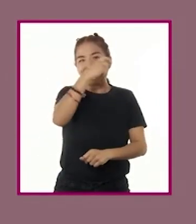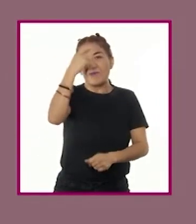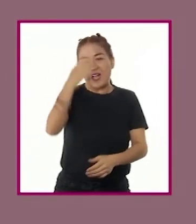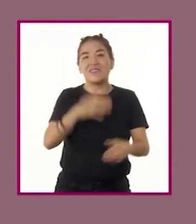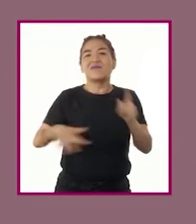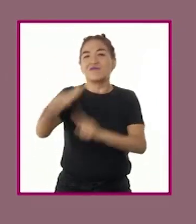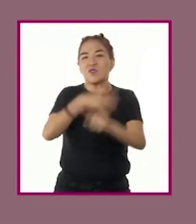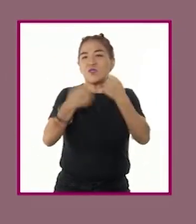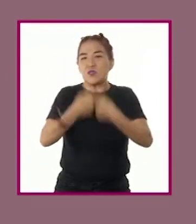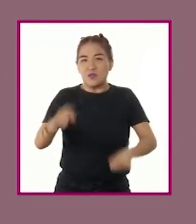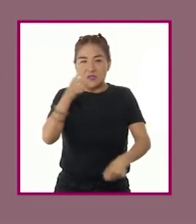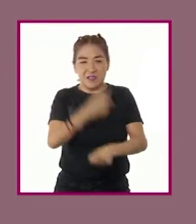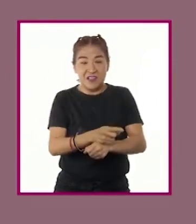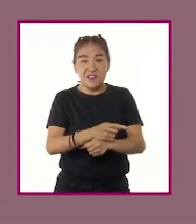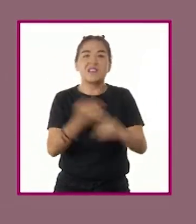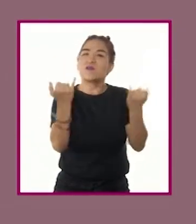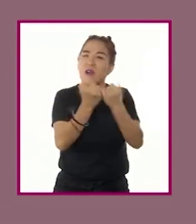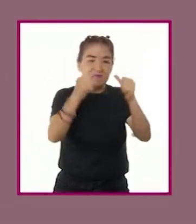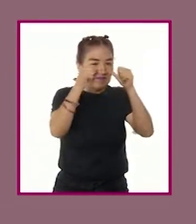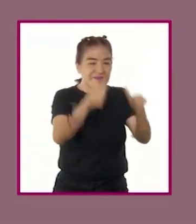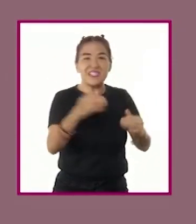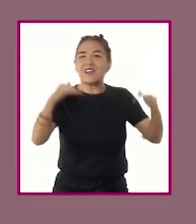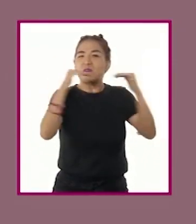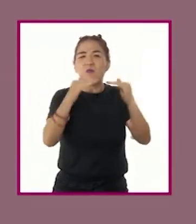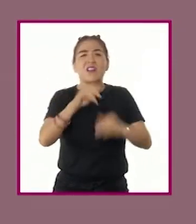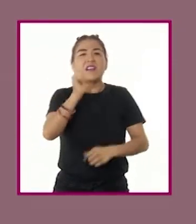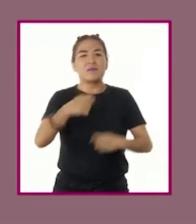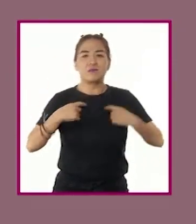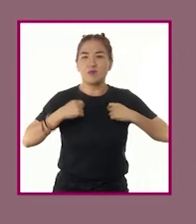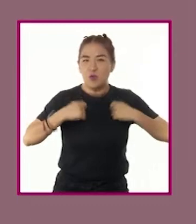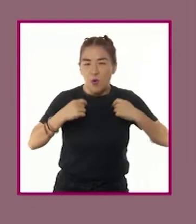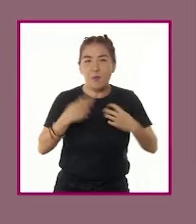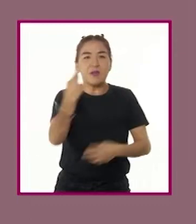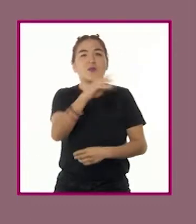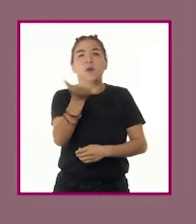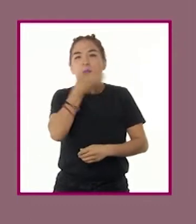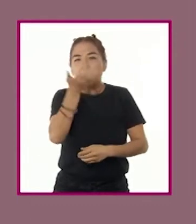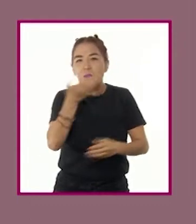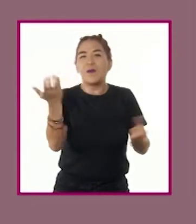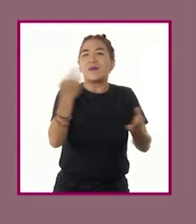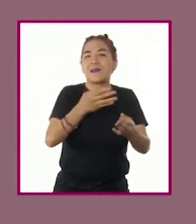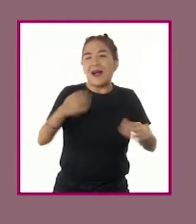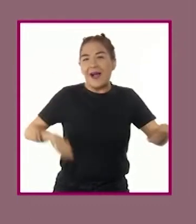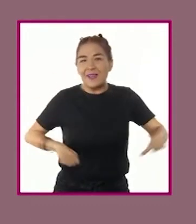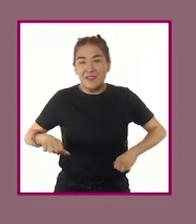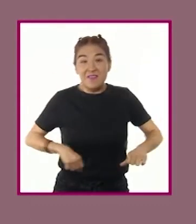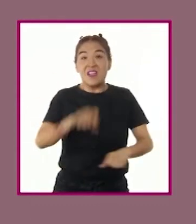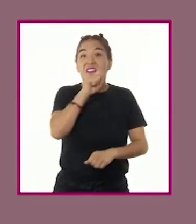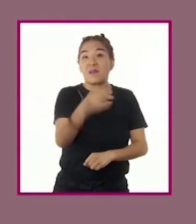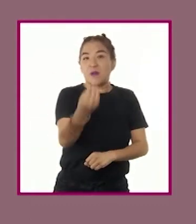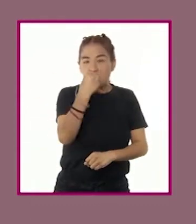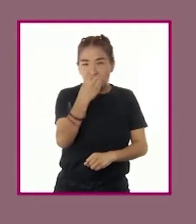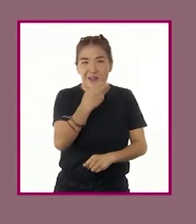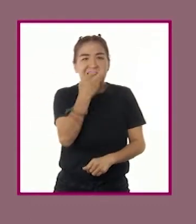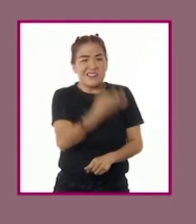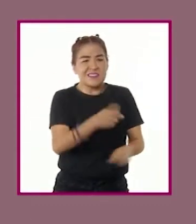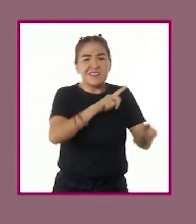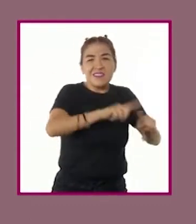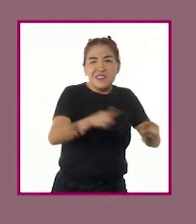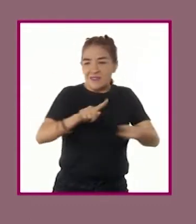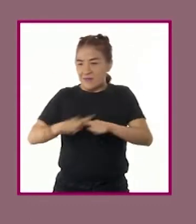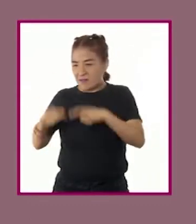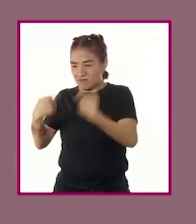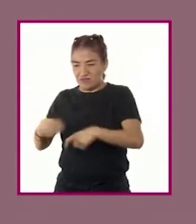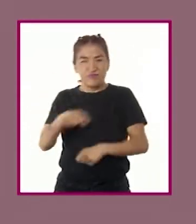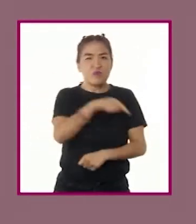La desigualdad también fue notable en la vestimenta, los hábitos y la alimentación. Estas diferencias motivaron